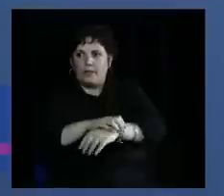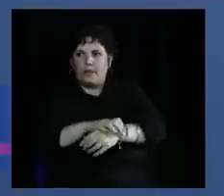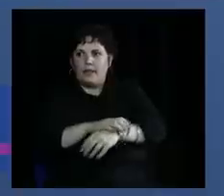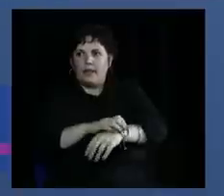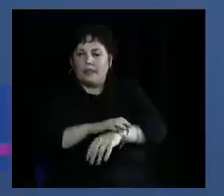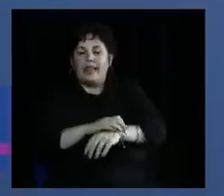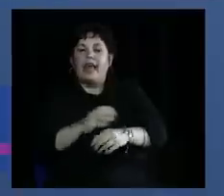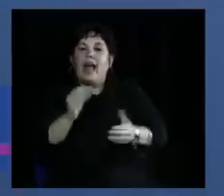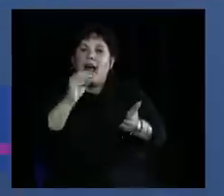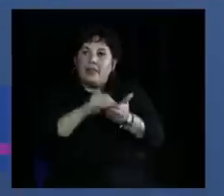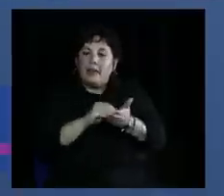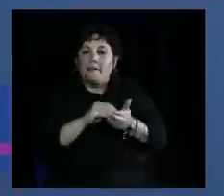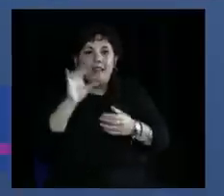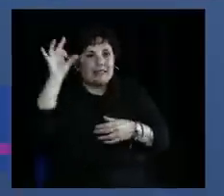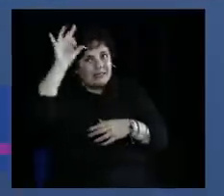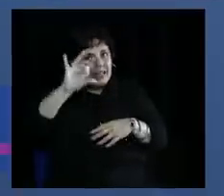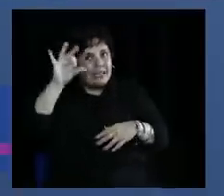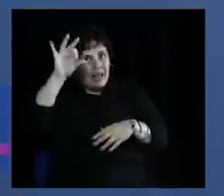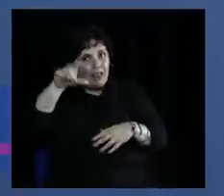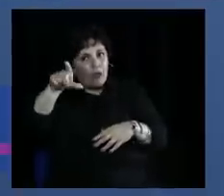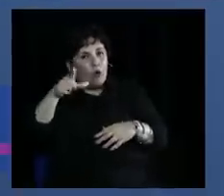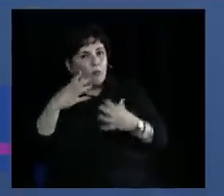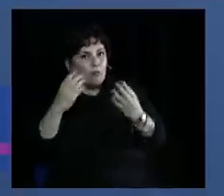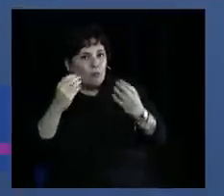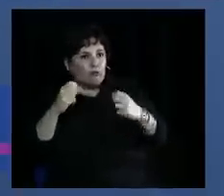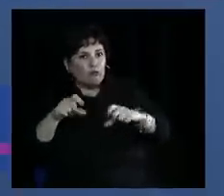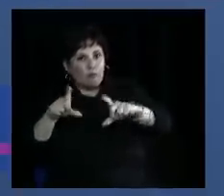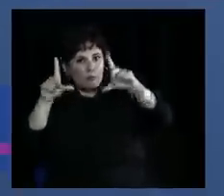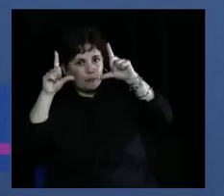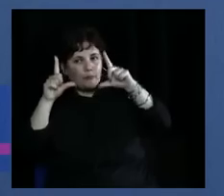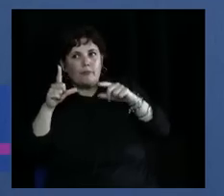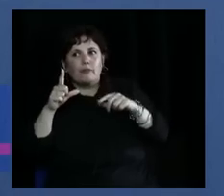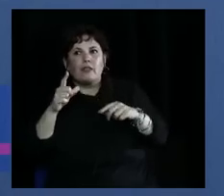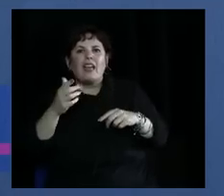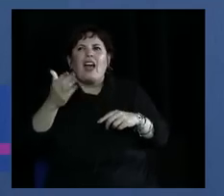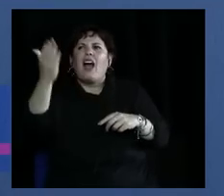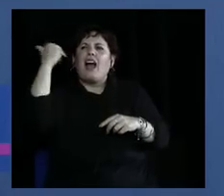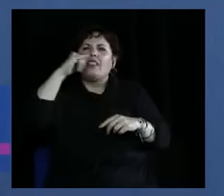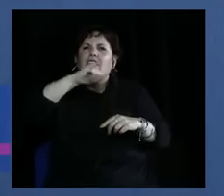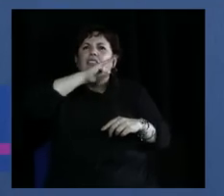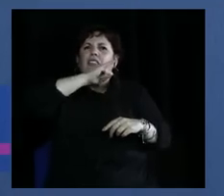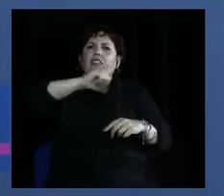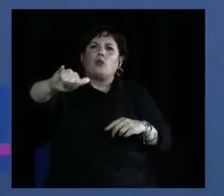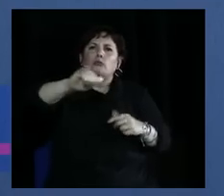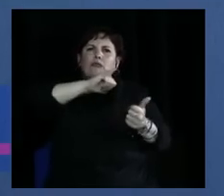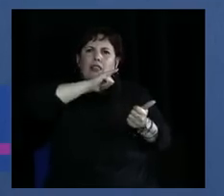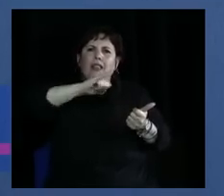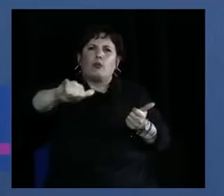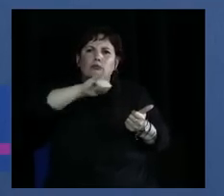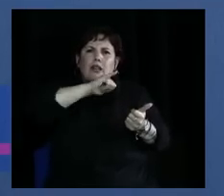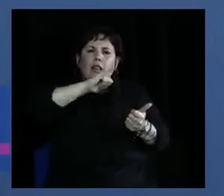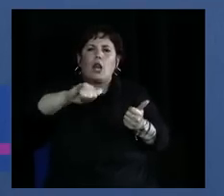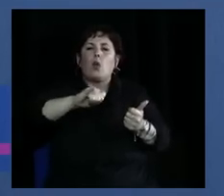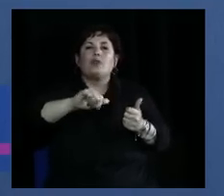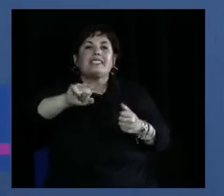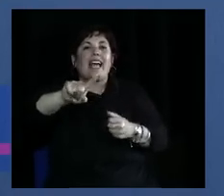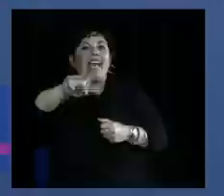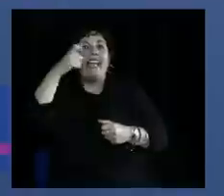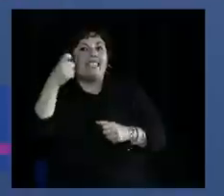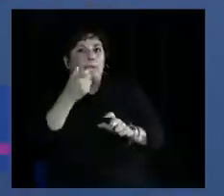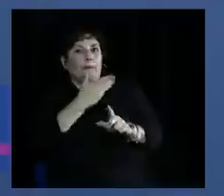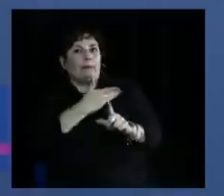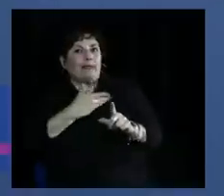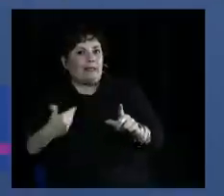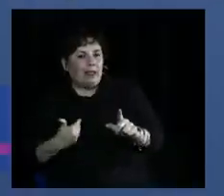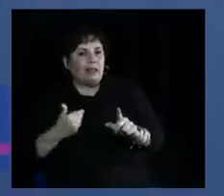Cepeda, que además es un senador que tuvo mucho protagonismo en las denuncias que finalmente condujeron a que el expresidente